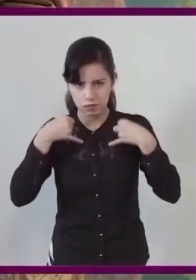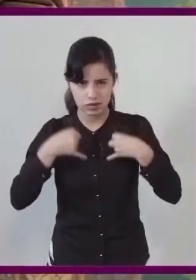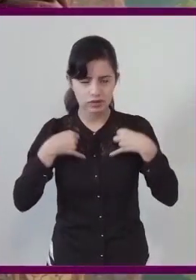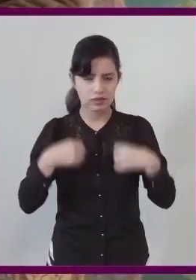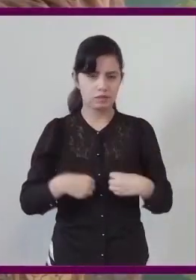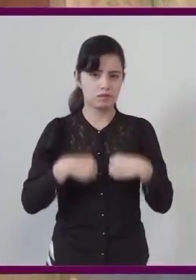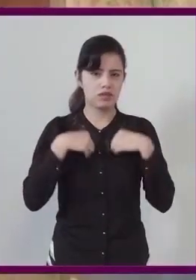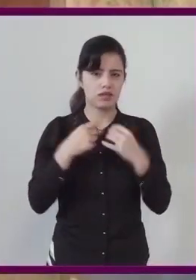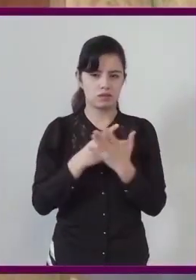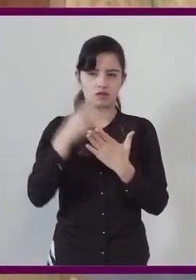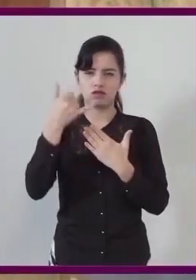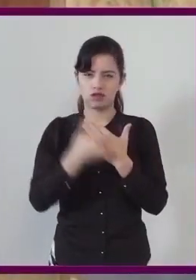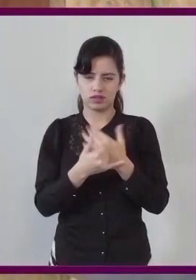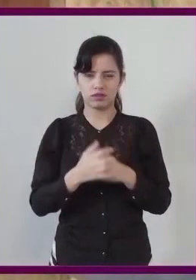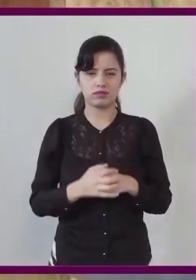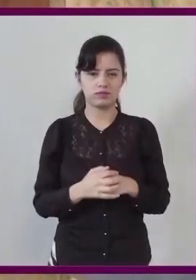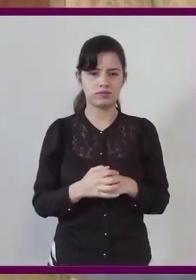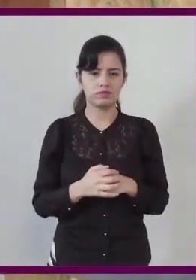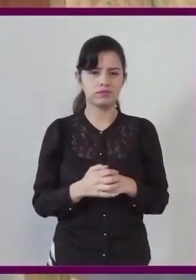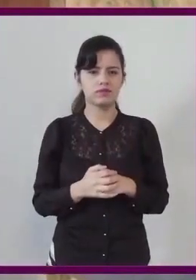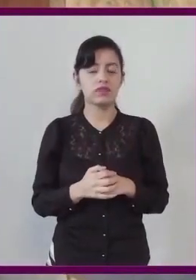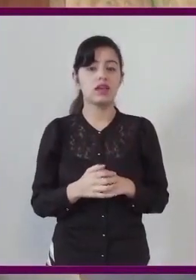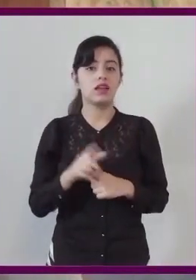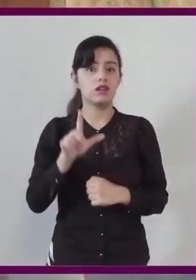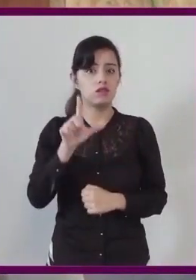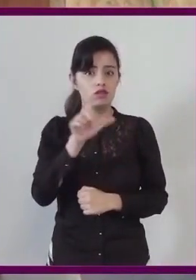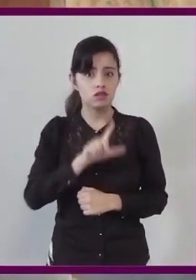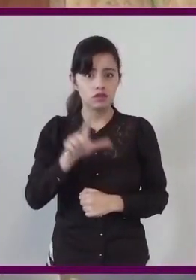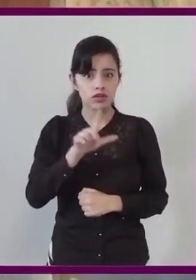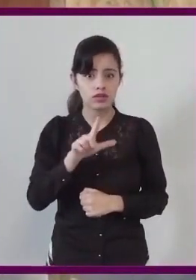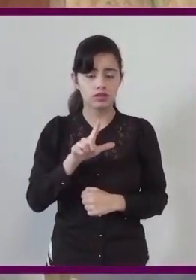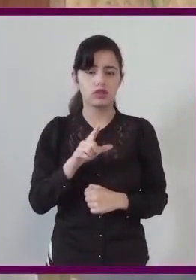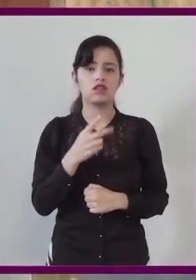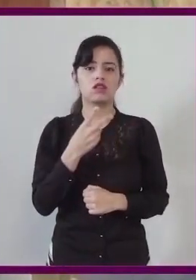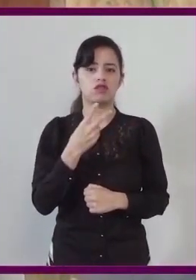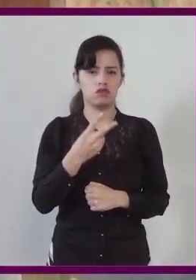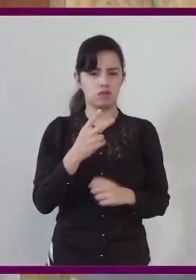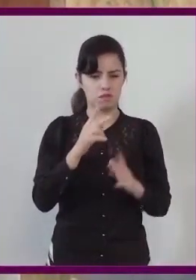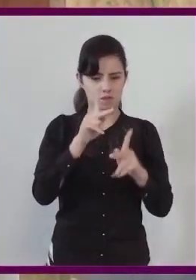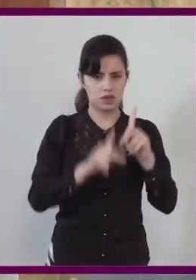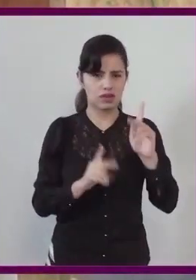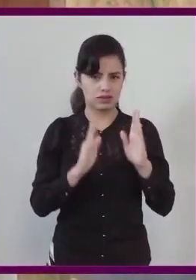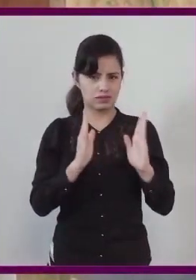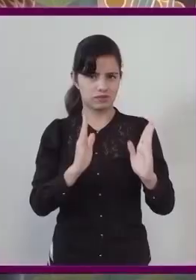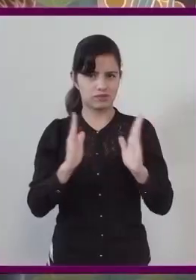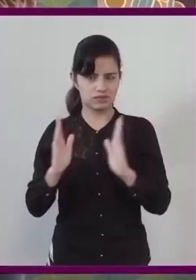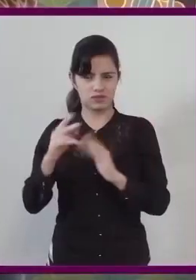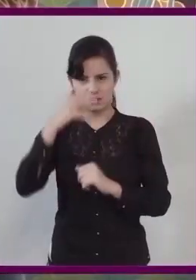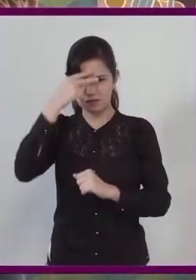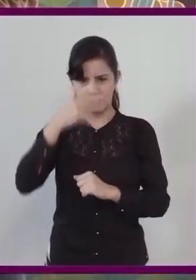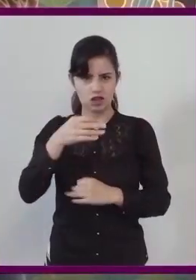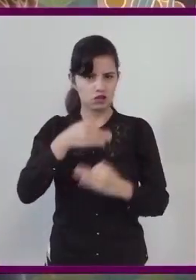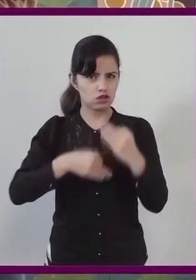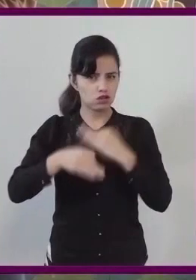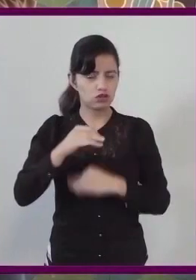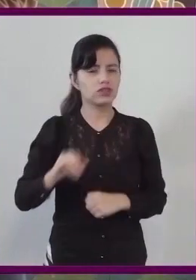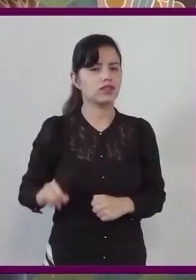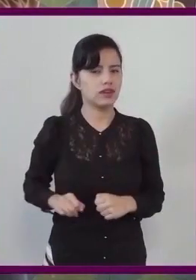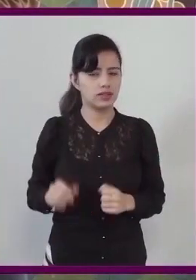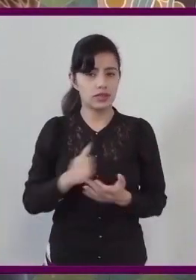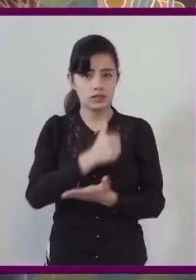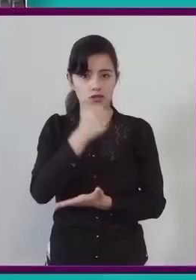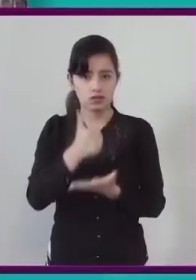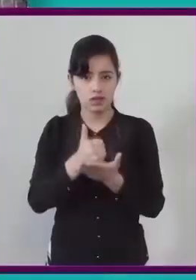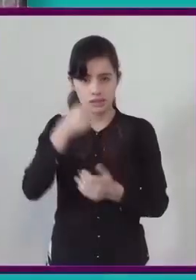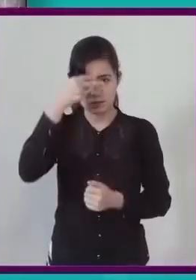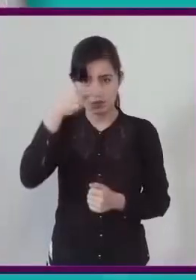nuestros proyectos. Por lo pronto, este lunes, 2 episodios de La Ciudad de Todos los Mexicanos, la Ciudad de México en el